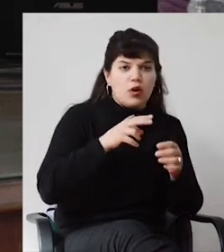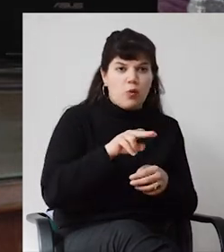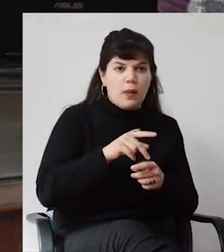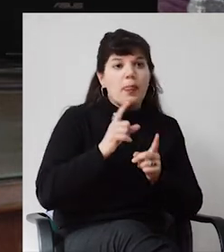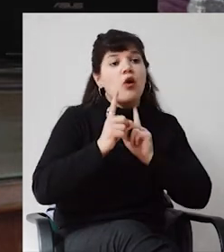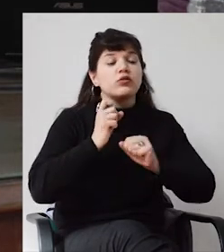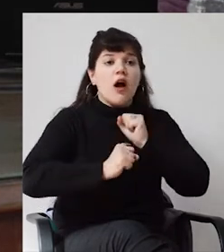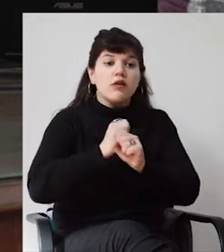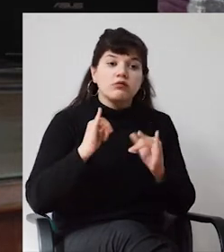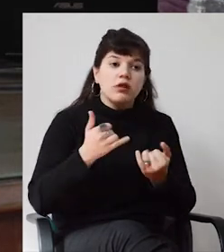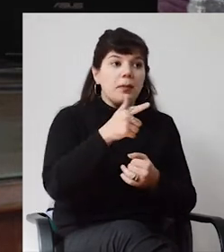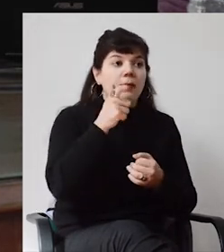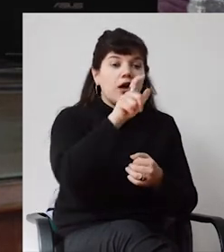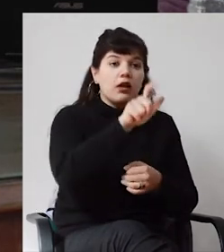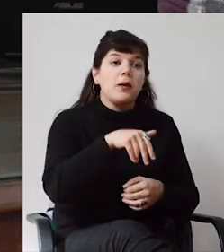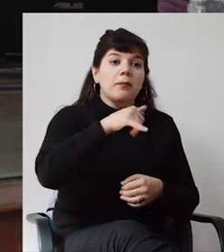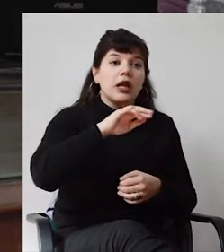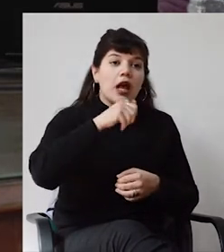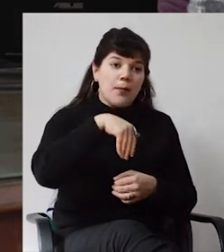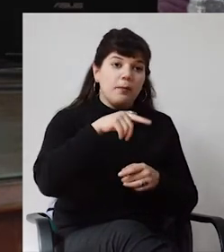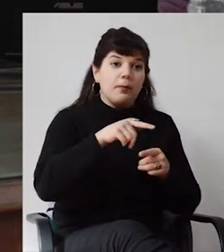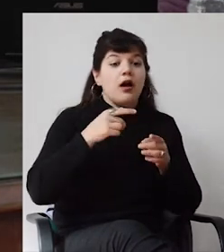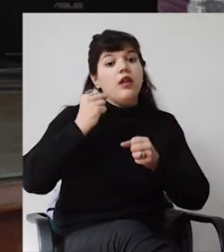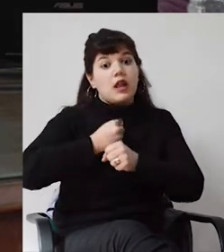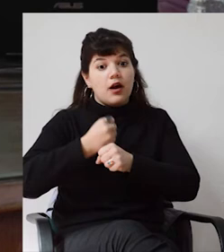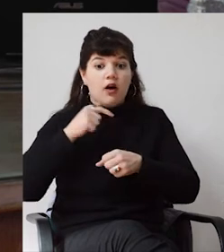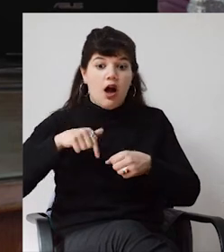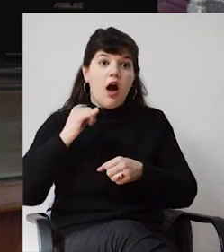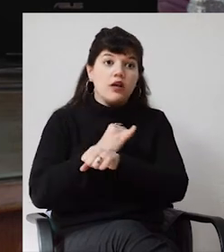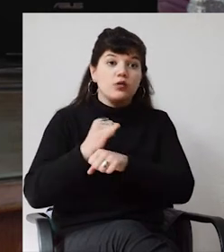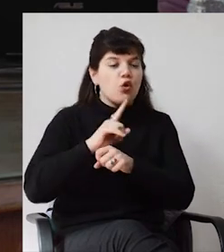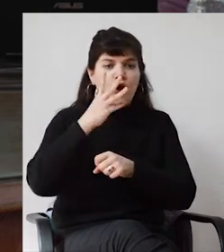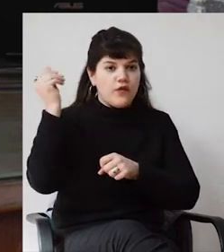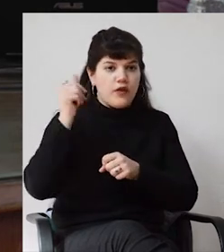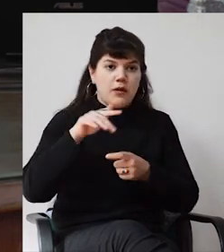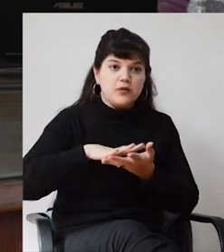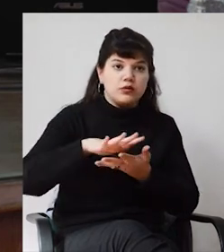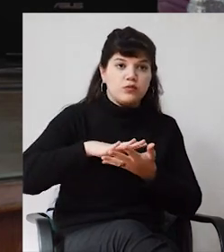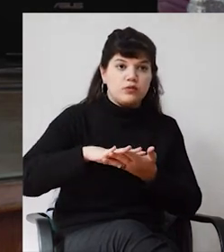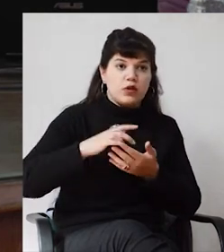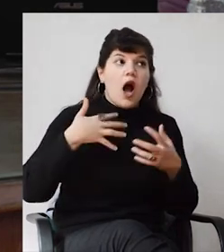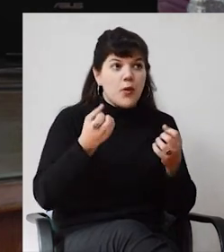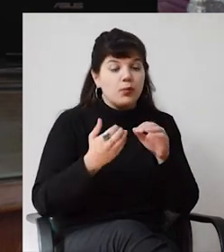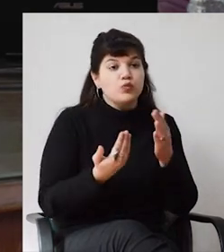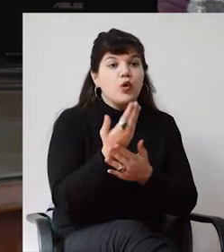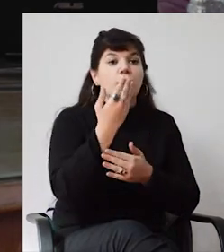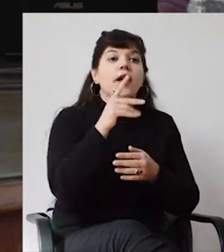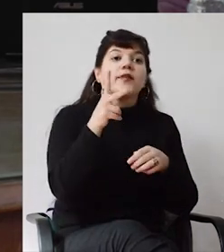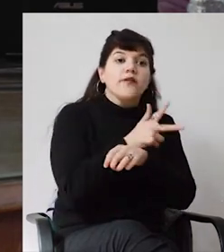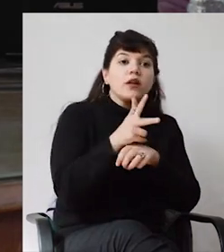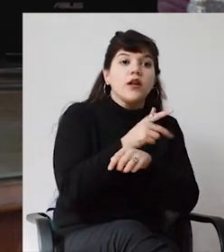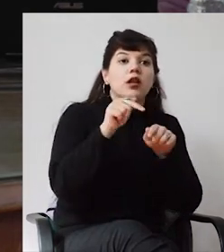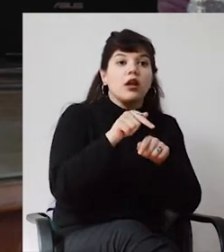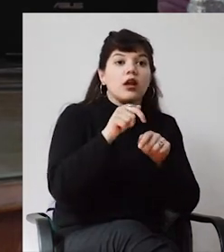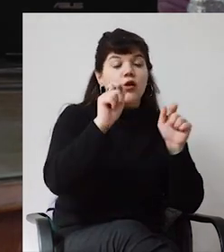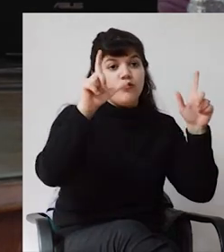combate", 11º aniversario del asesinato de Miriam Maceo. Los funcionarios no nos olvidamos. Se publicará un video